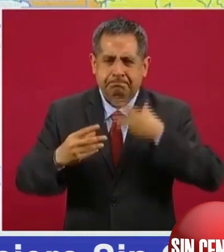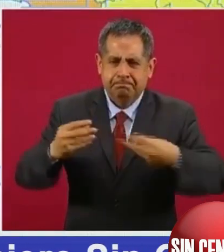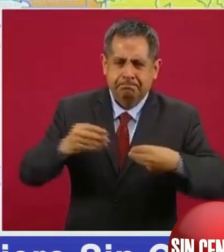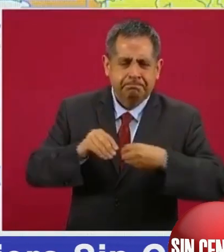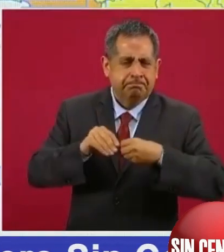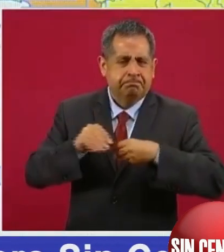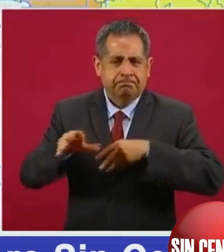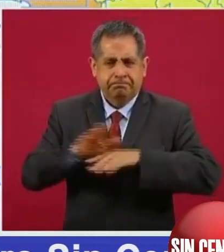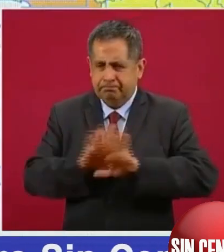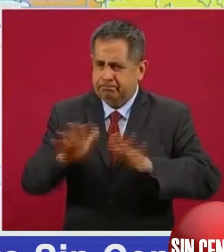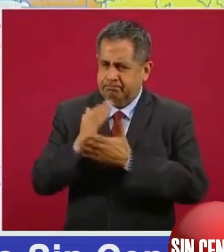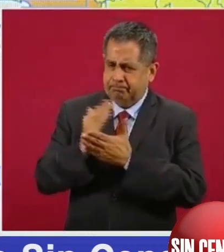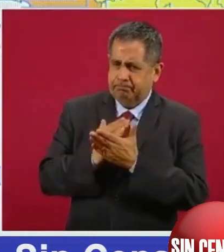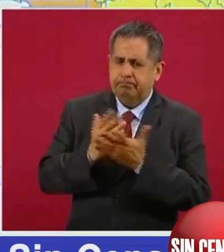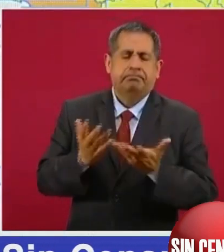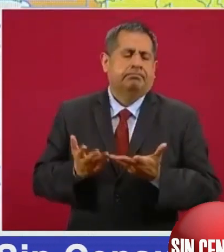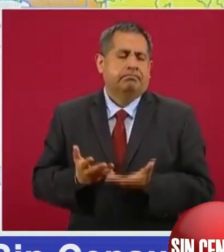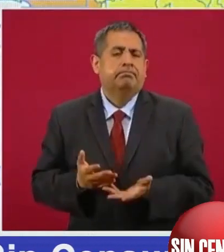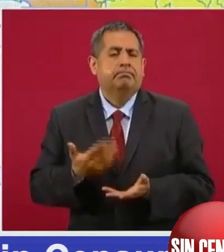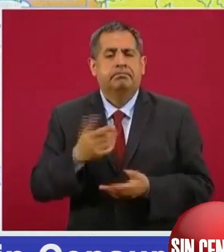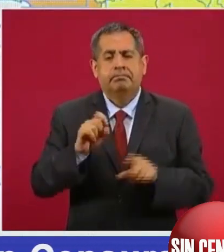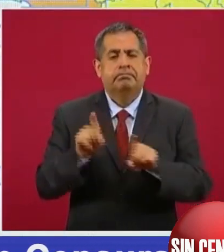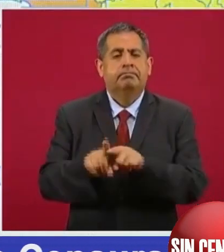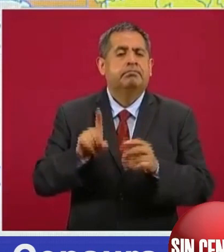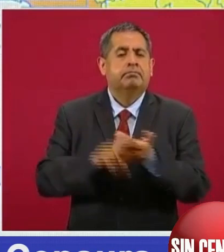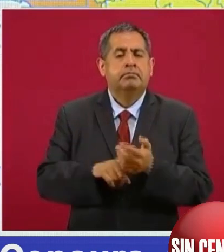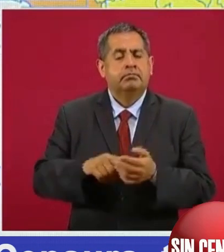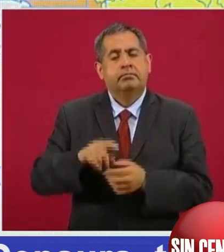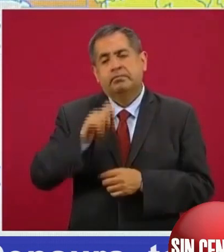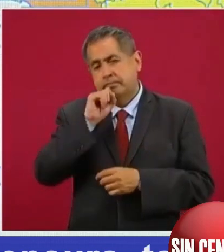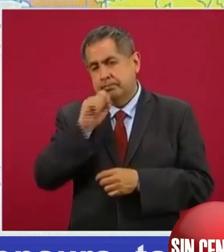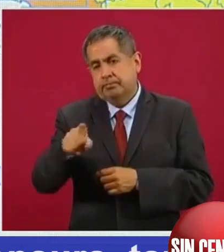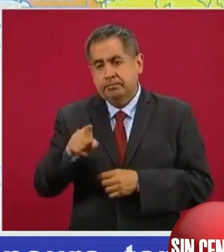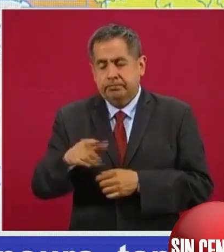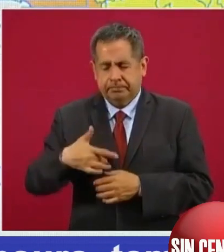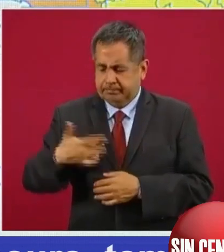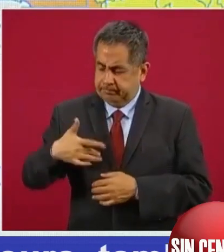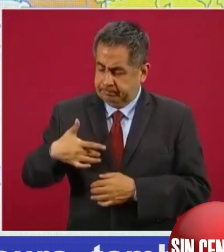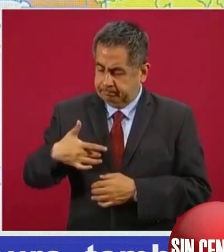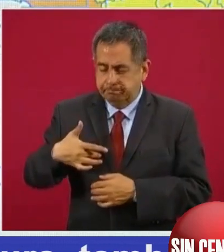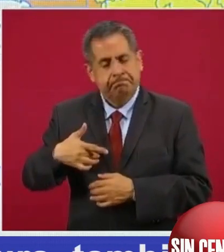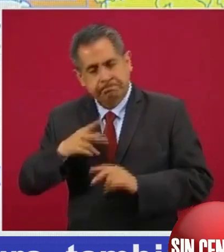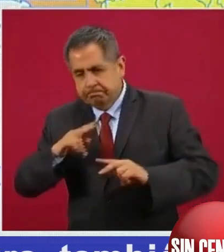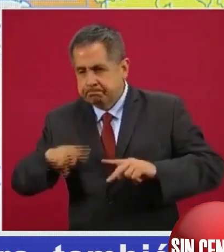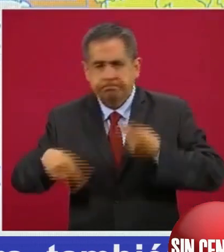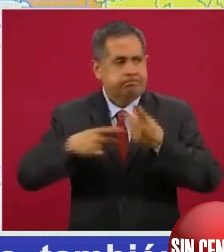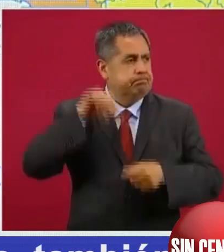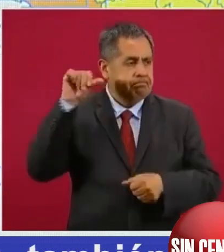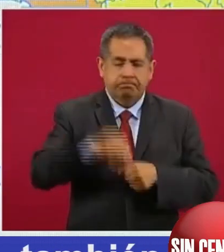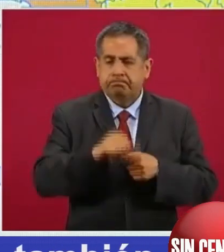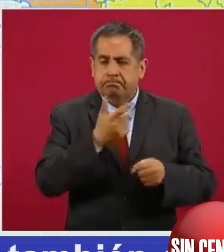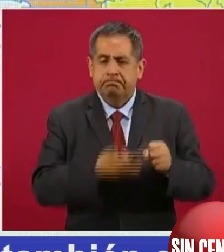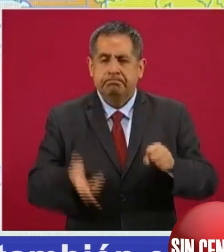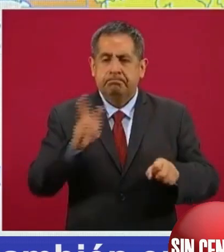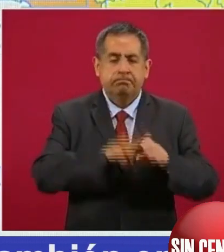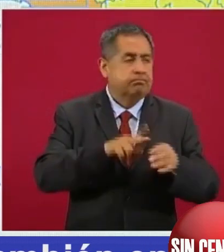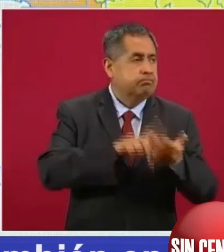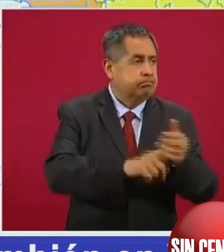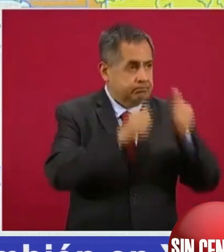espacios cerrados y sobre todo acudir tempranamente a los hospitales si se tiene los síntomas de COVID